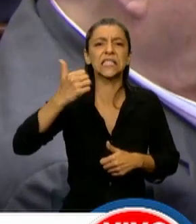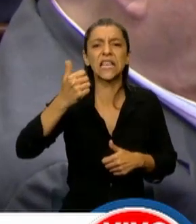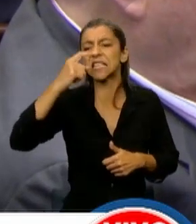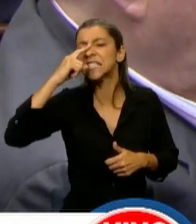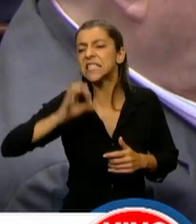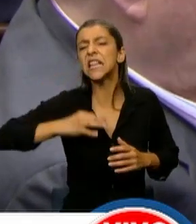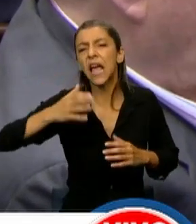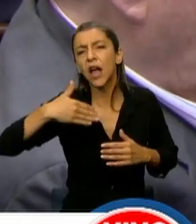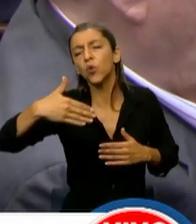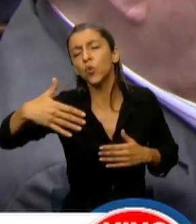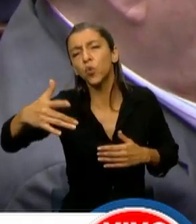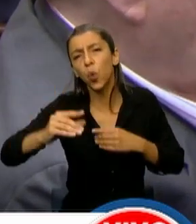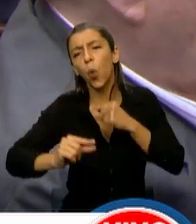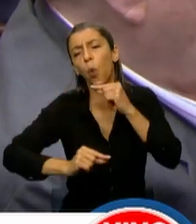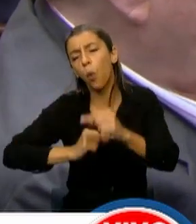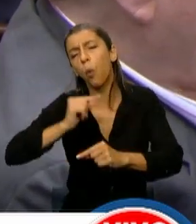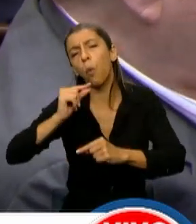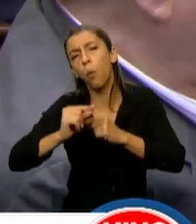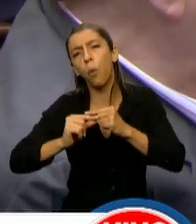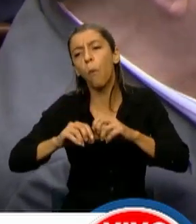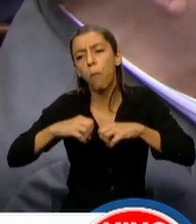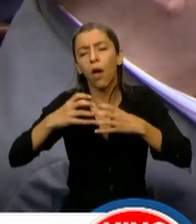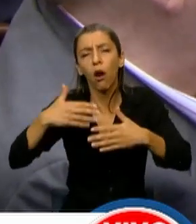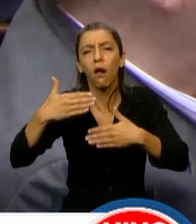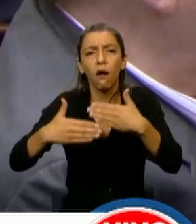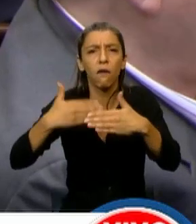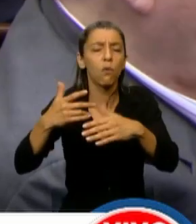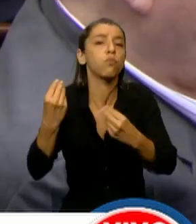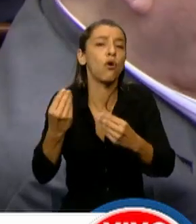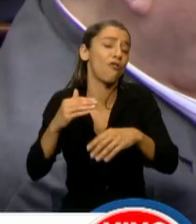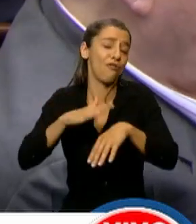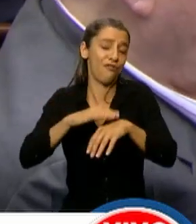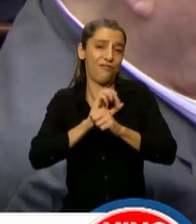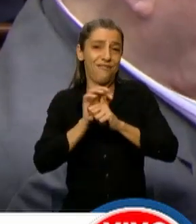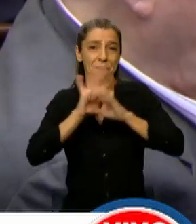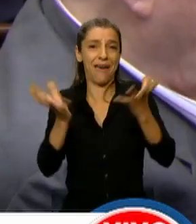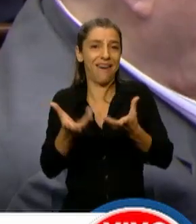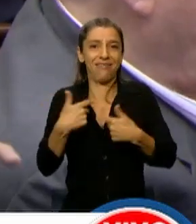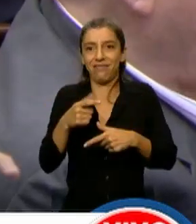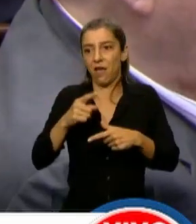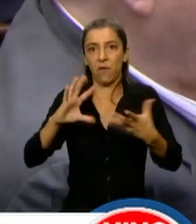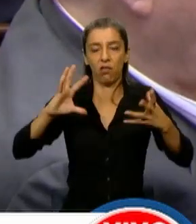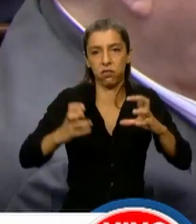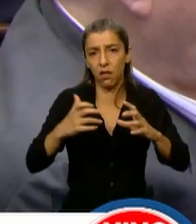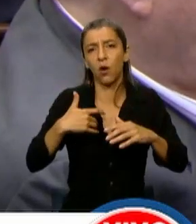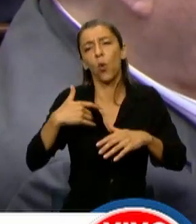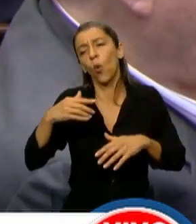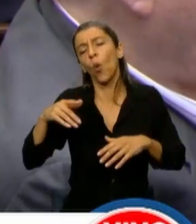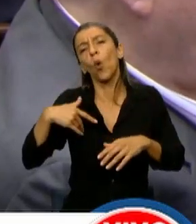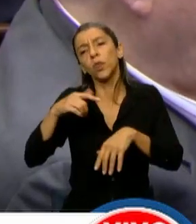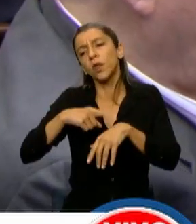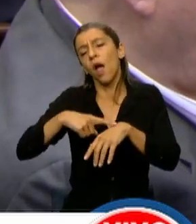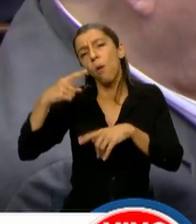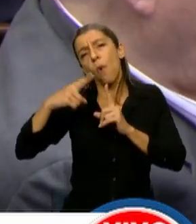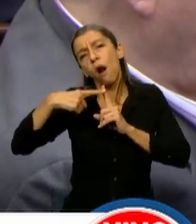en recuperarse de la caída de las consecuencias económicas de la pandemia. Y hoy, un año después, vemos